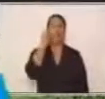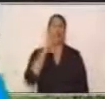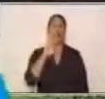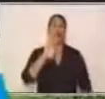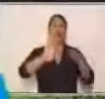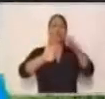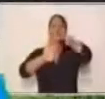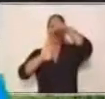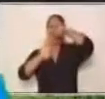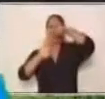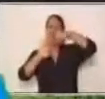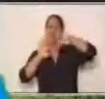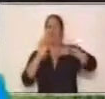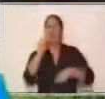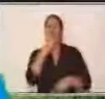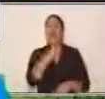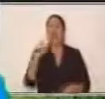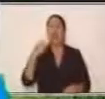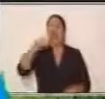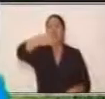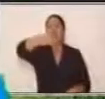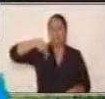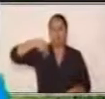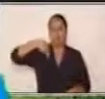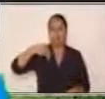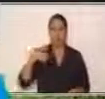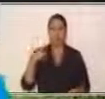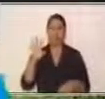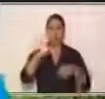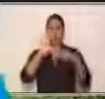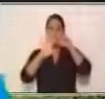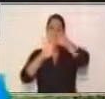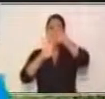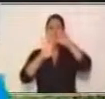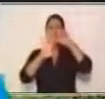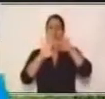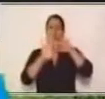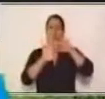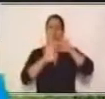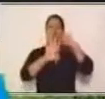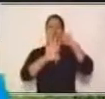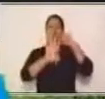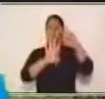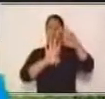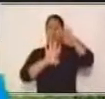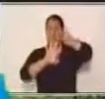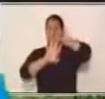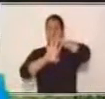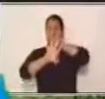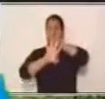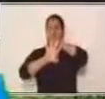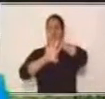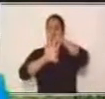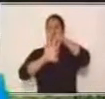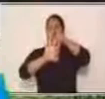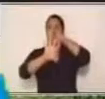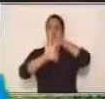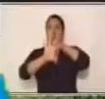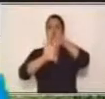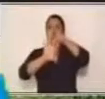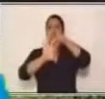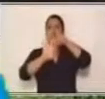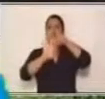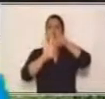agudo. Entre el anular y el medio, otro ángulo agudo. Entre el medio y